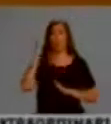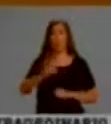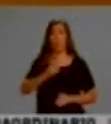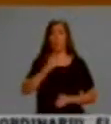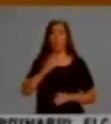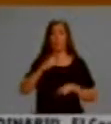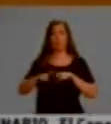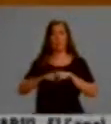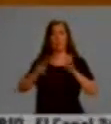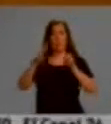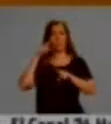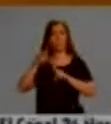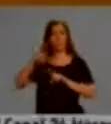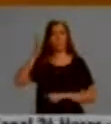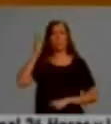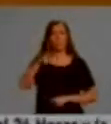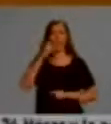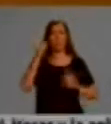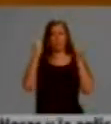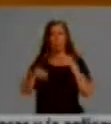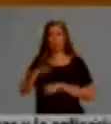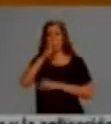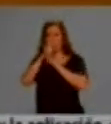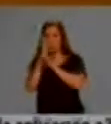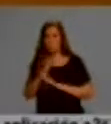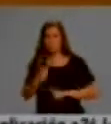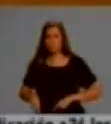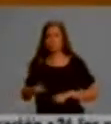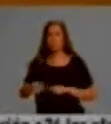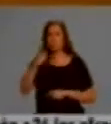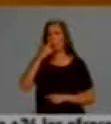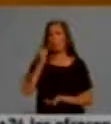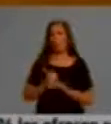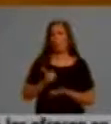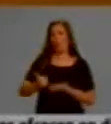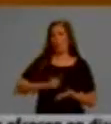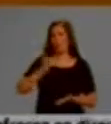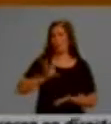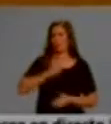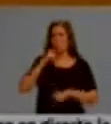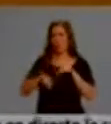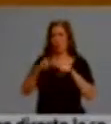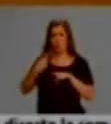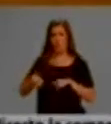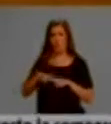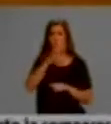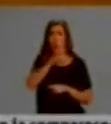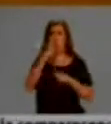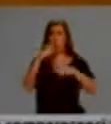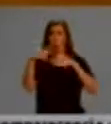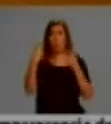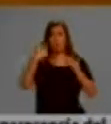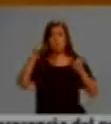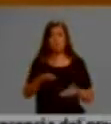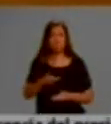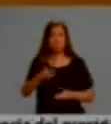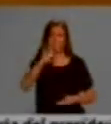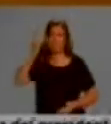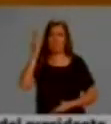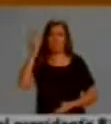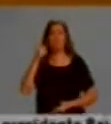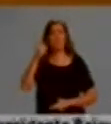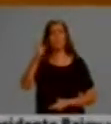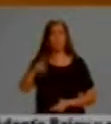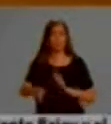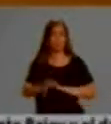establecido un nuevo tipo para sancionar las conductas de ocultación, simulación y falseamiento de las cuentas públicas. Y eso